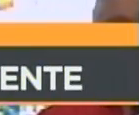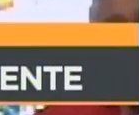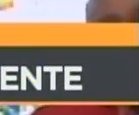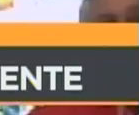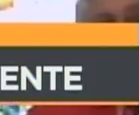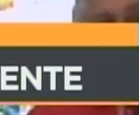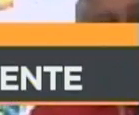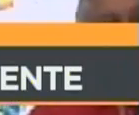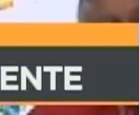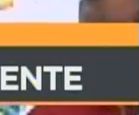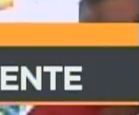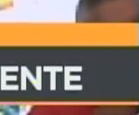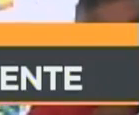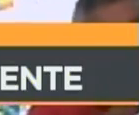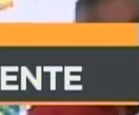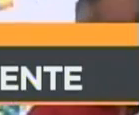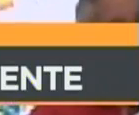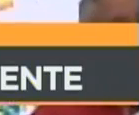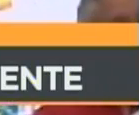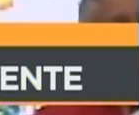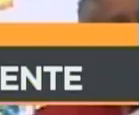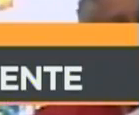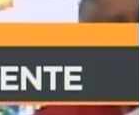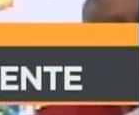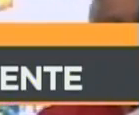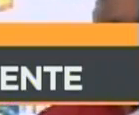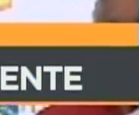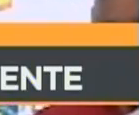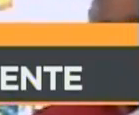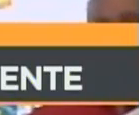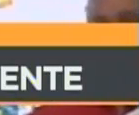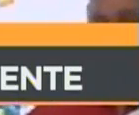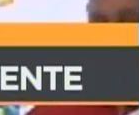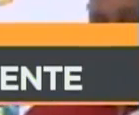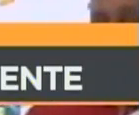seguro. Muy seguro de lo que estamos haciendo.